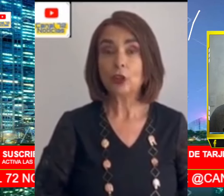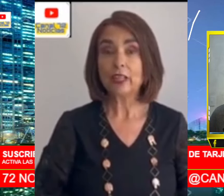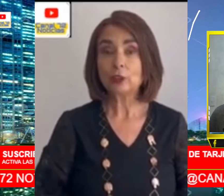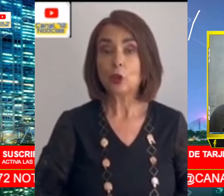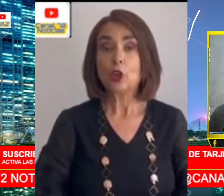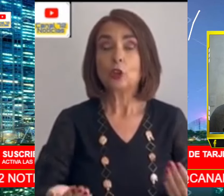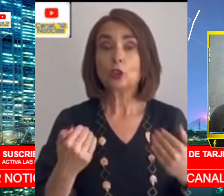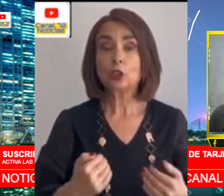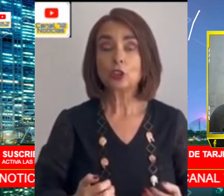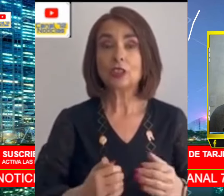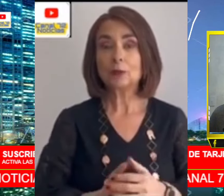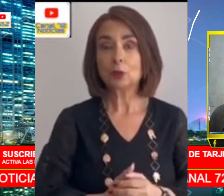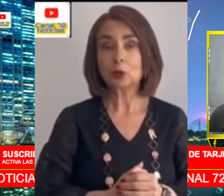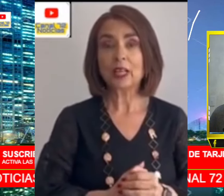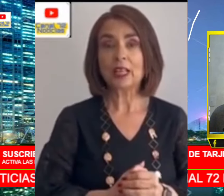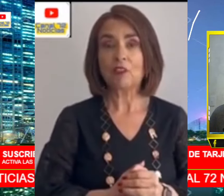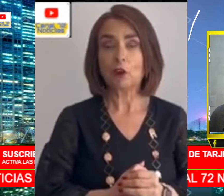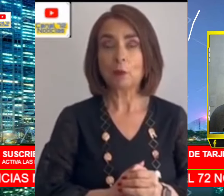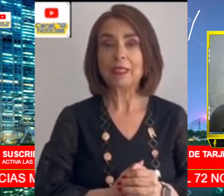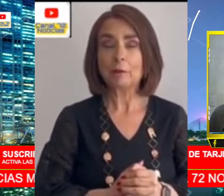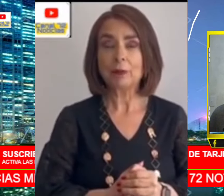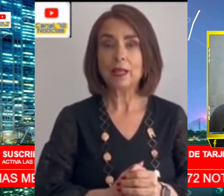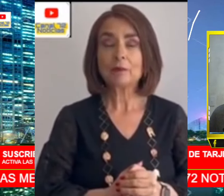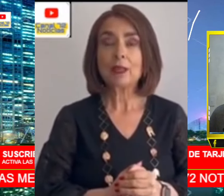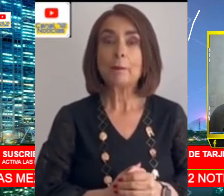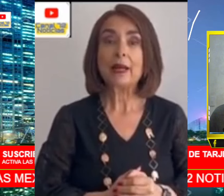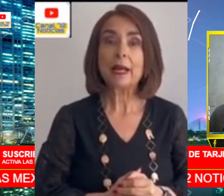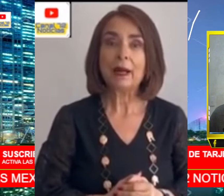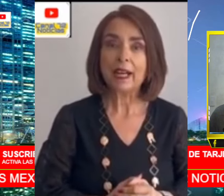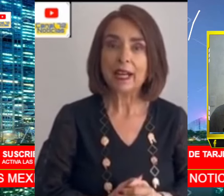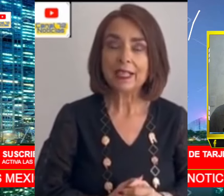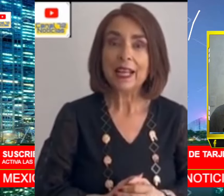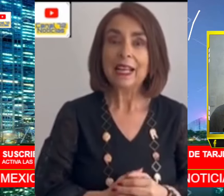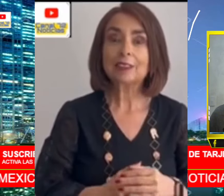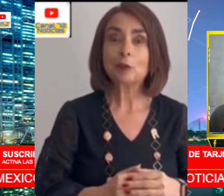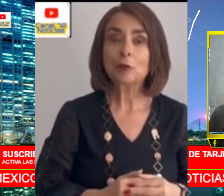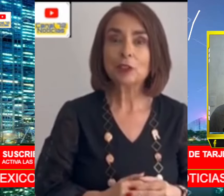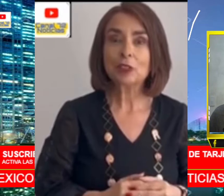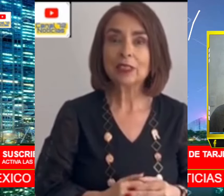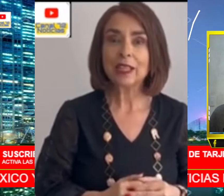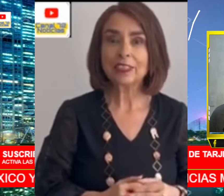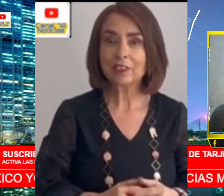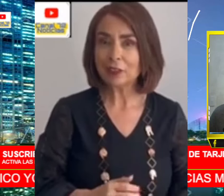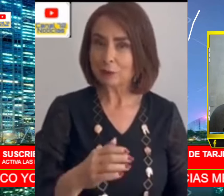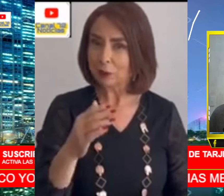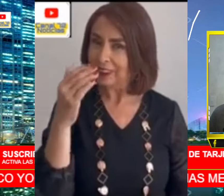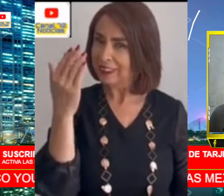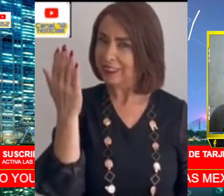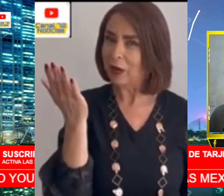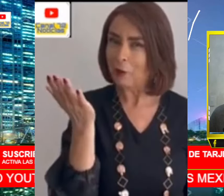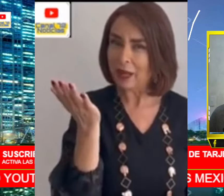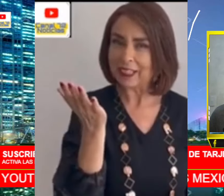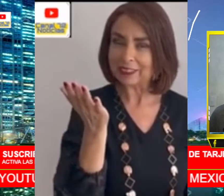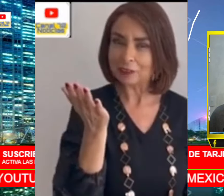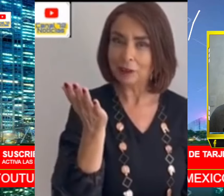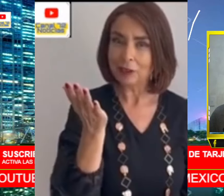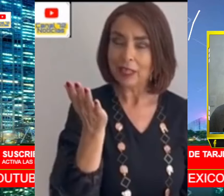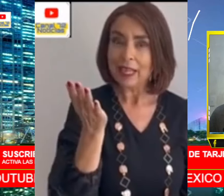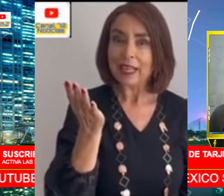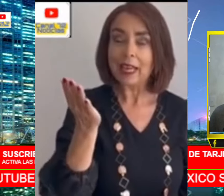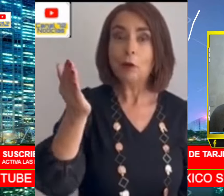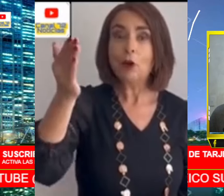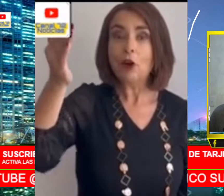no solo eso, nosotros hicimos una reforma también para bajar las comisiones de las Afores, porque sí te acuerdas,